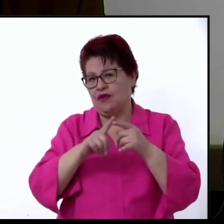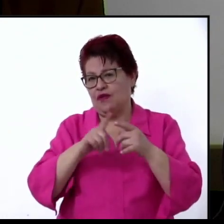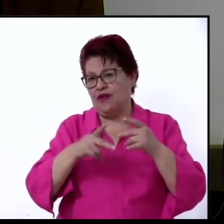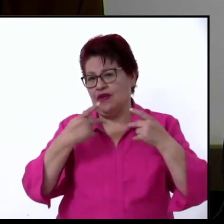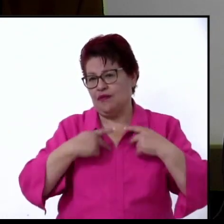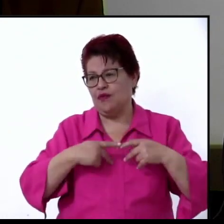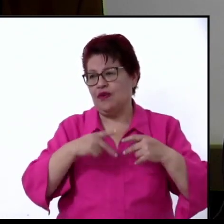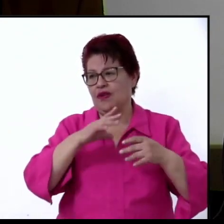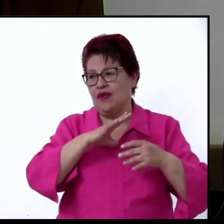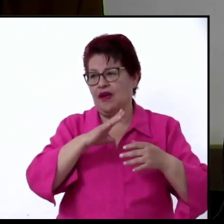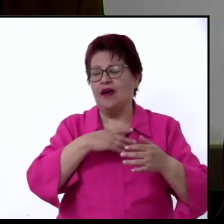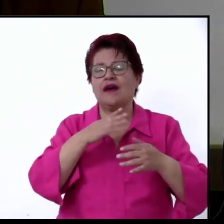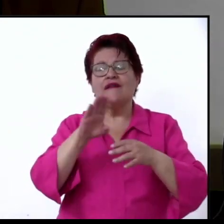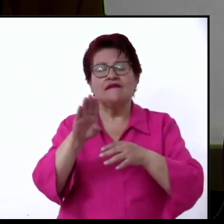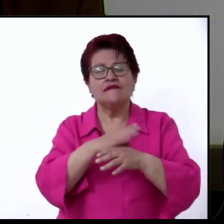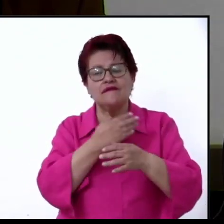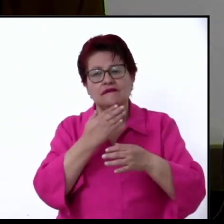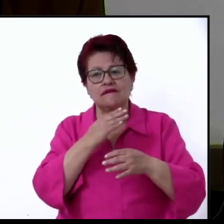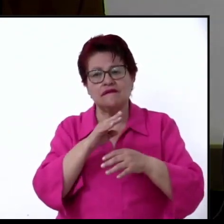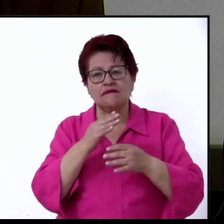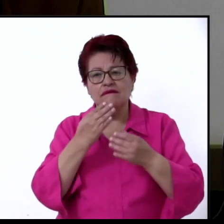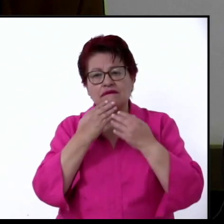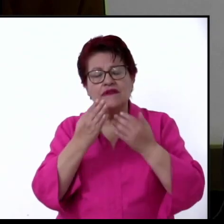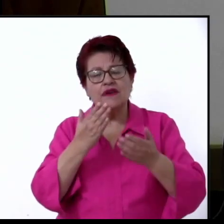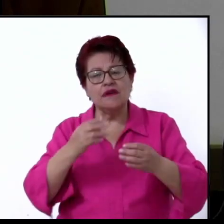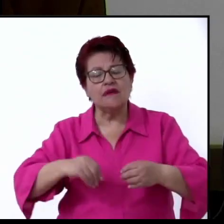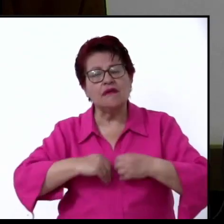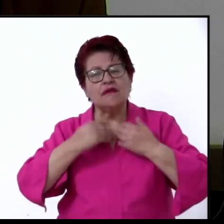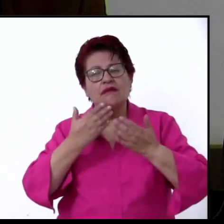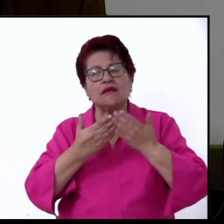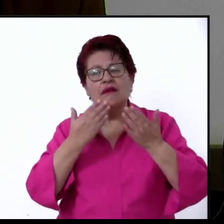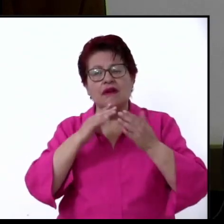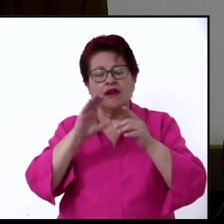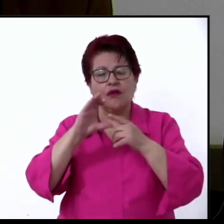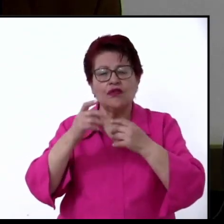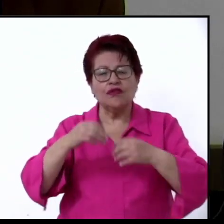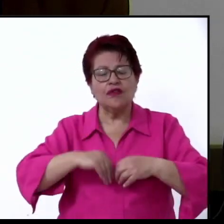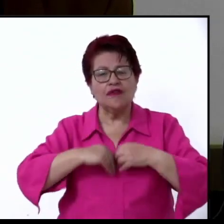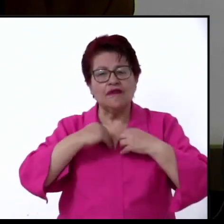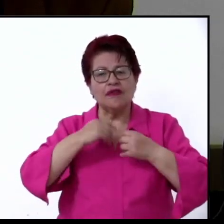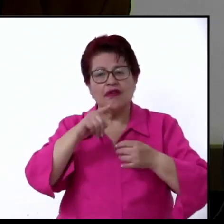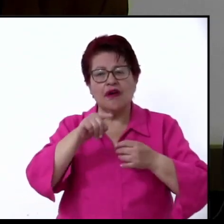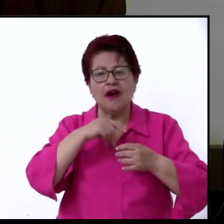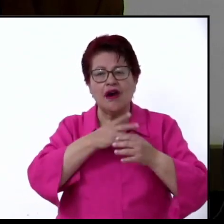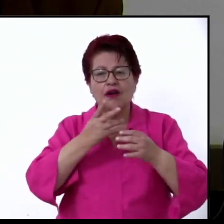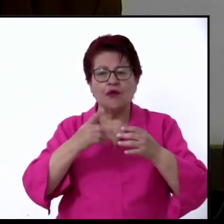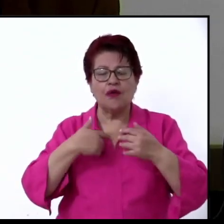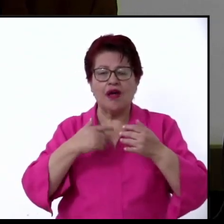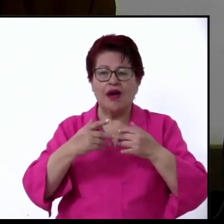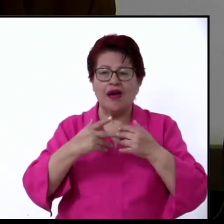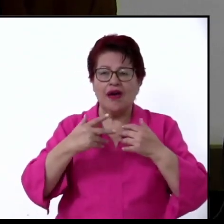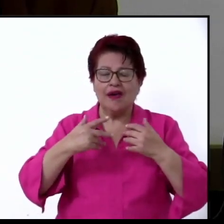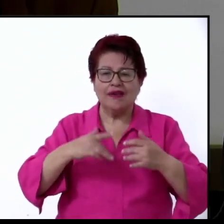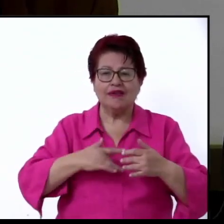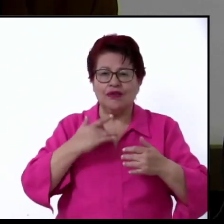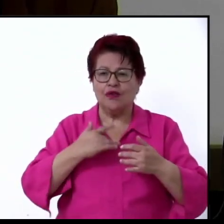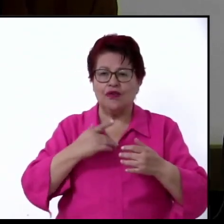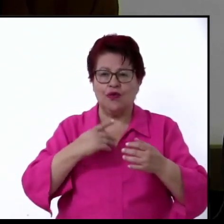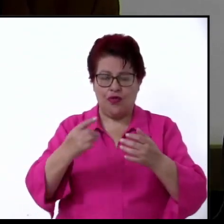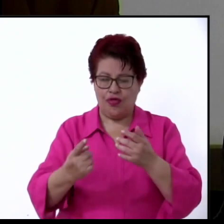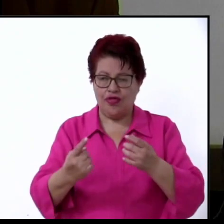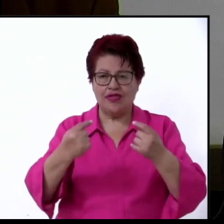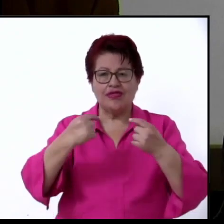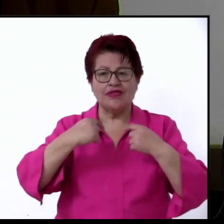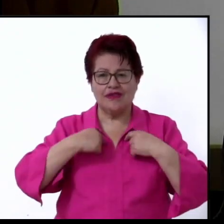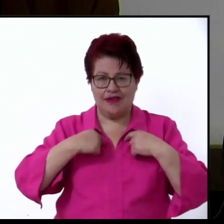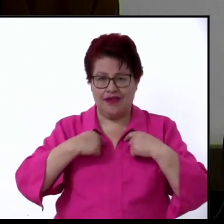puedan tener bienestar, para que las familias puedan acceder a mejores condiciones de vida, y tiene una repercusión directa. Hay que